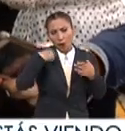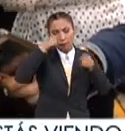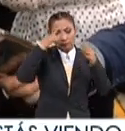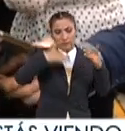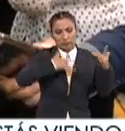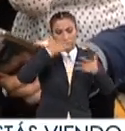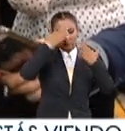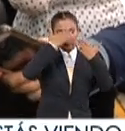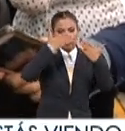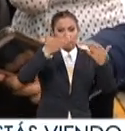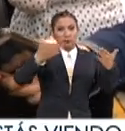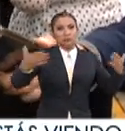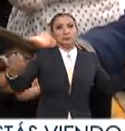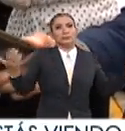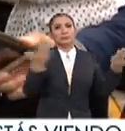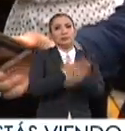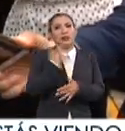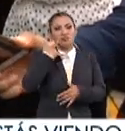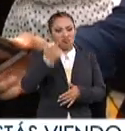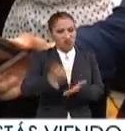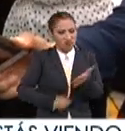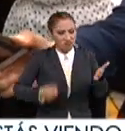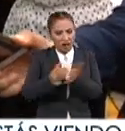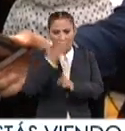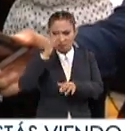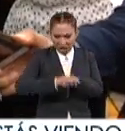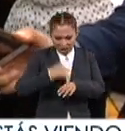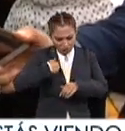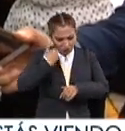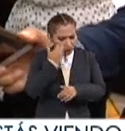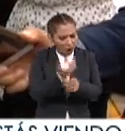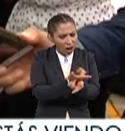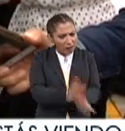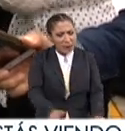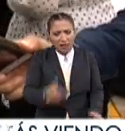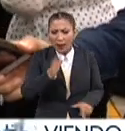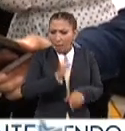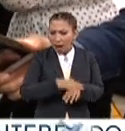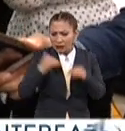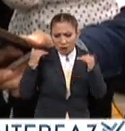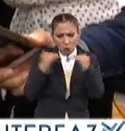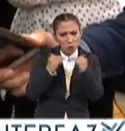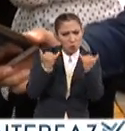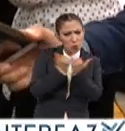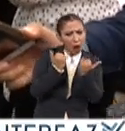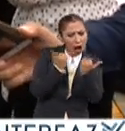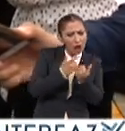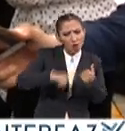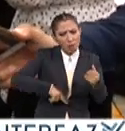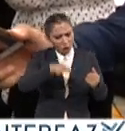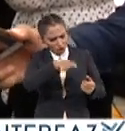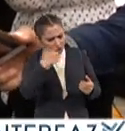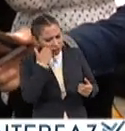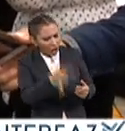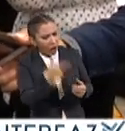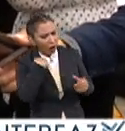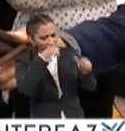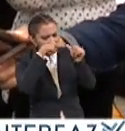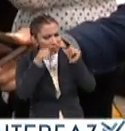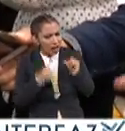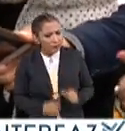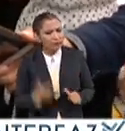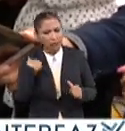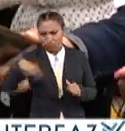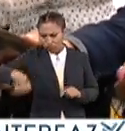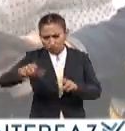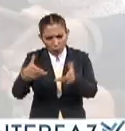despertó la conciencia y la lucha por tener más libertades, por tener igualdad, por tener un gobierno que atendiera